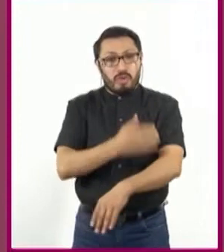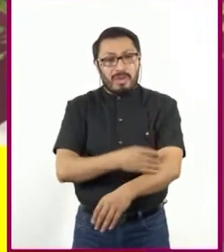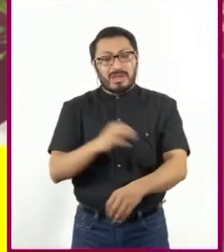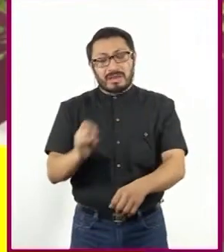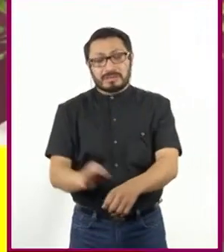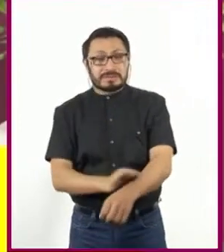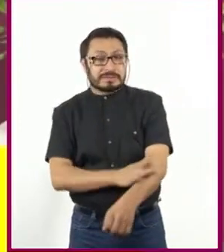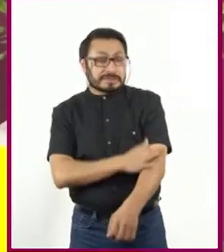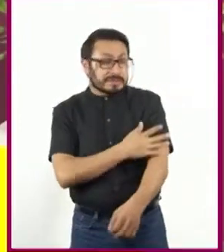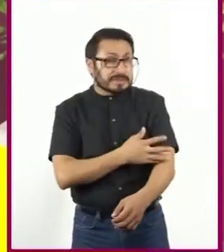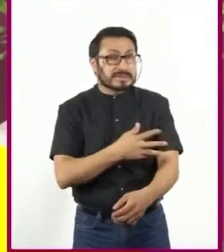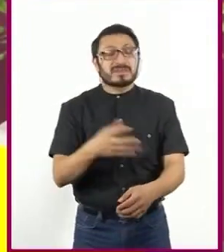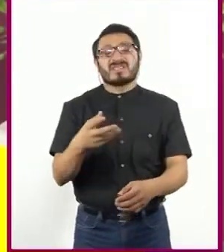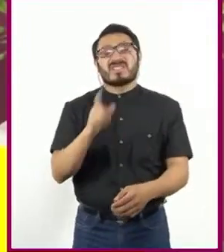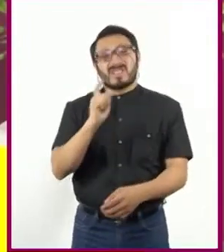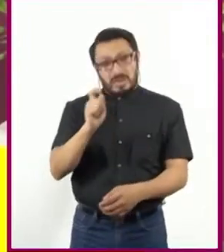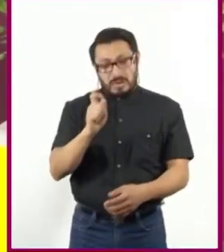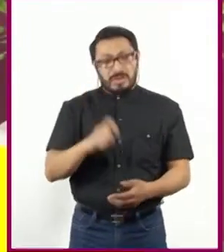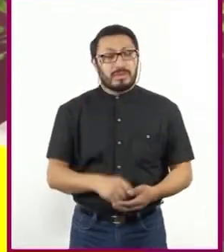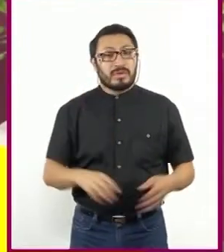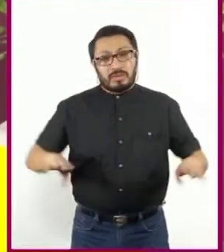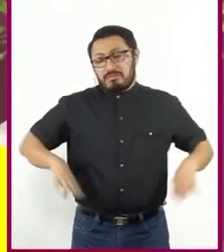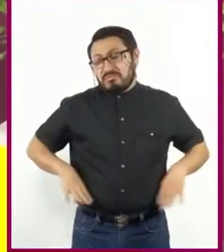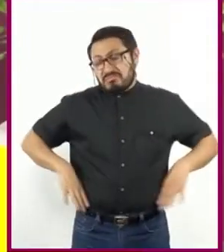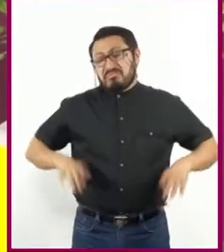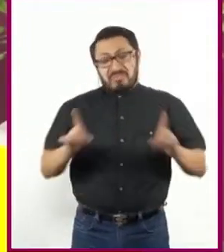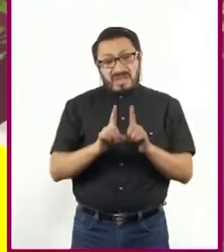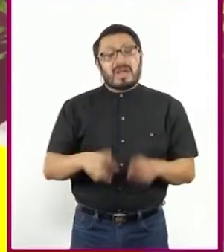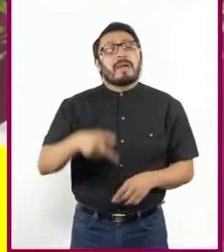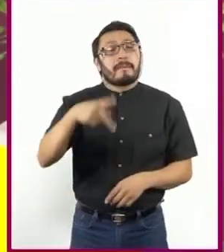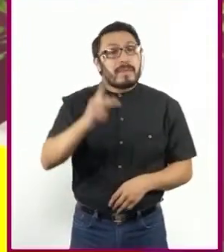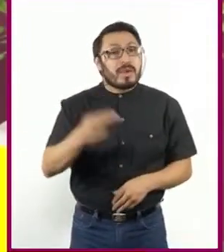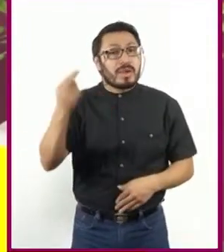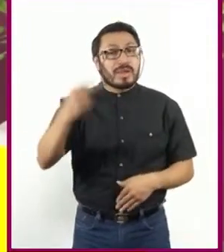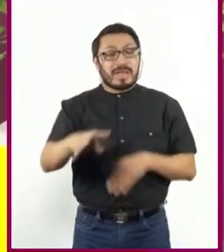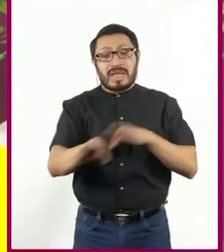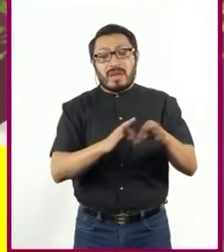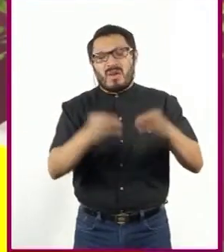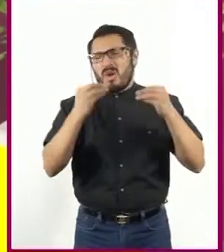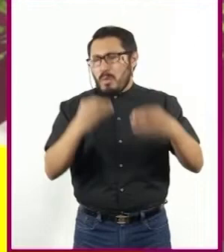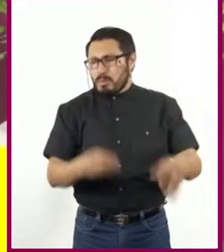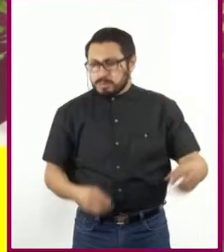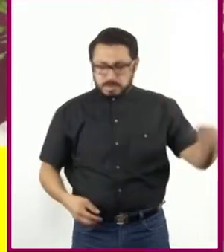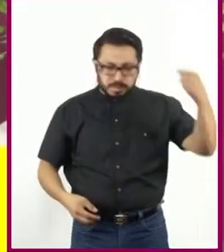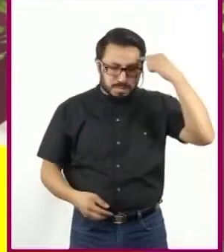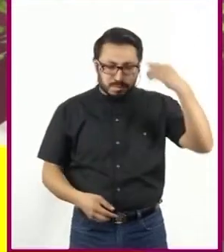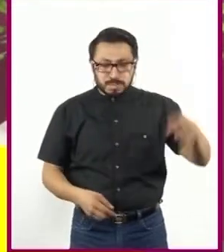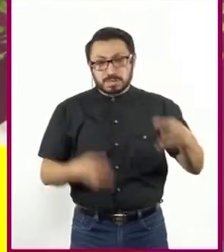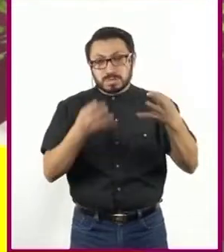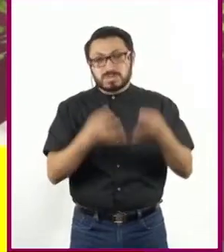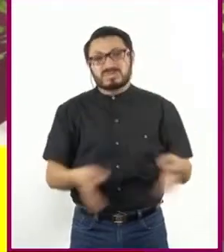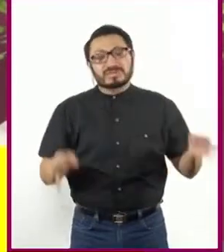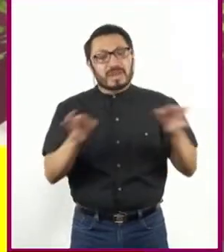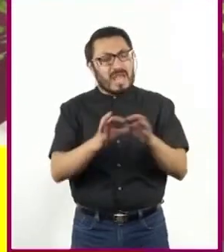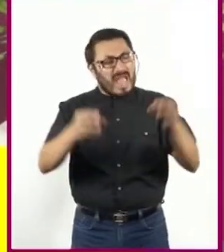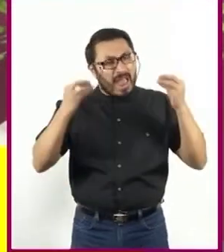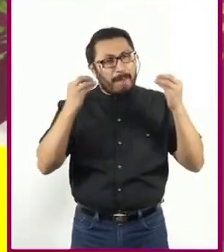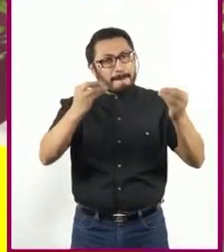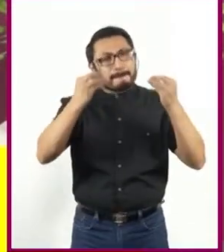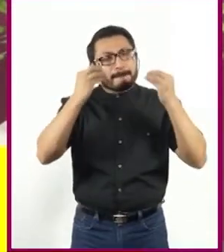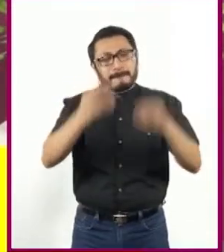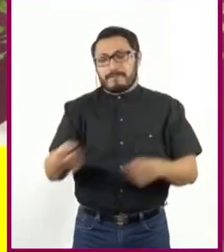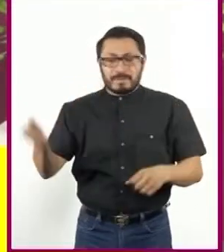emocionales. Aunque en estos casos se requiere de un trabajo muy importante, hay demasiadas agresiones de